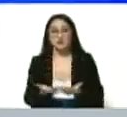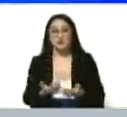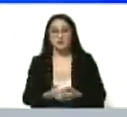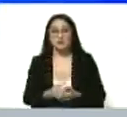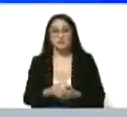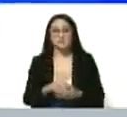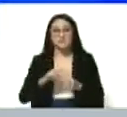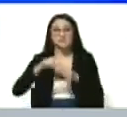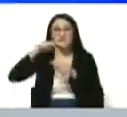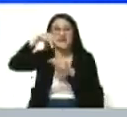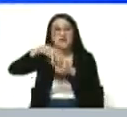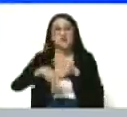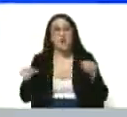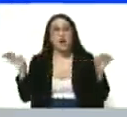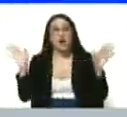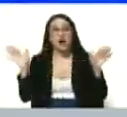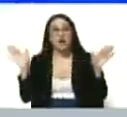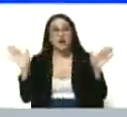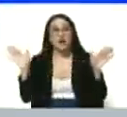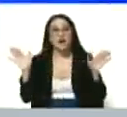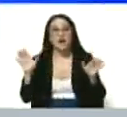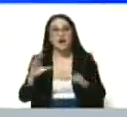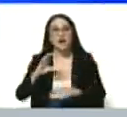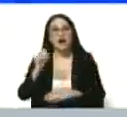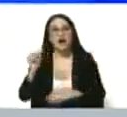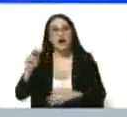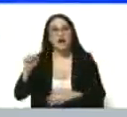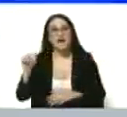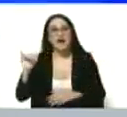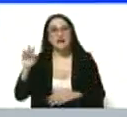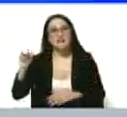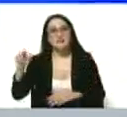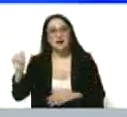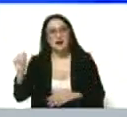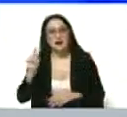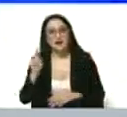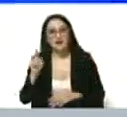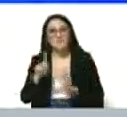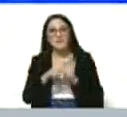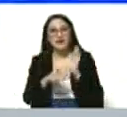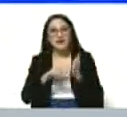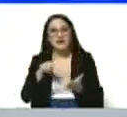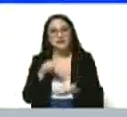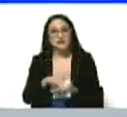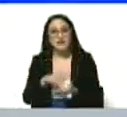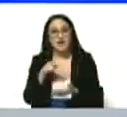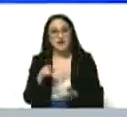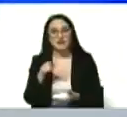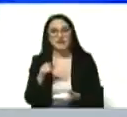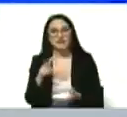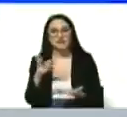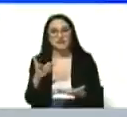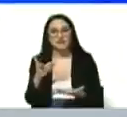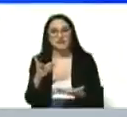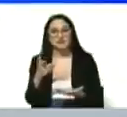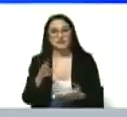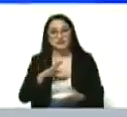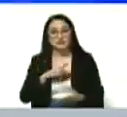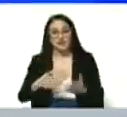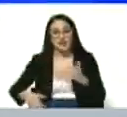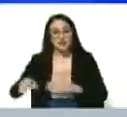Salto Ángel en el Parque Nacional Canaima. Y aún considerando la abundancia de sus recursos